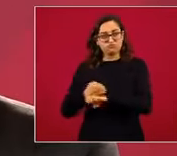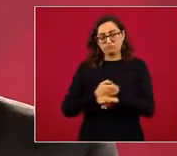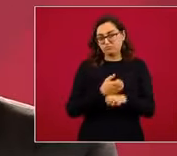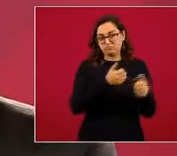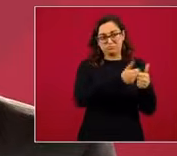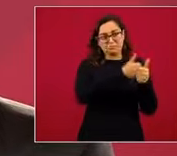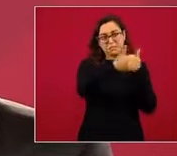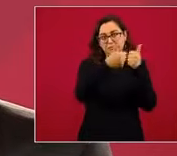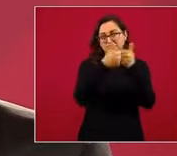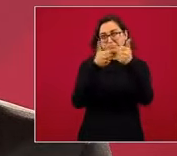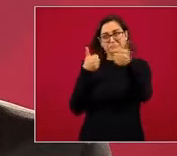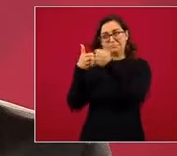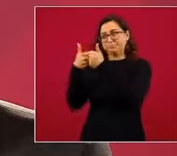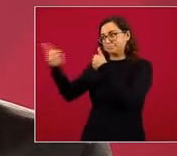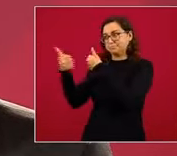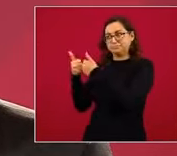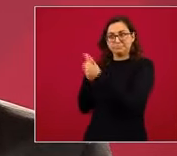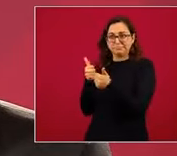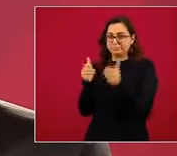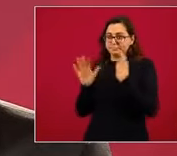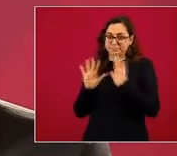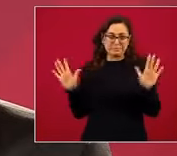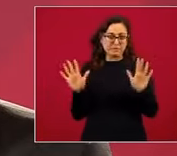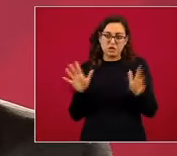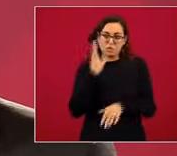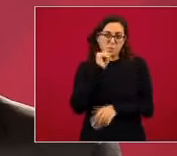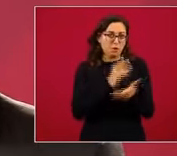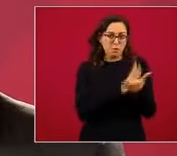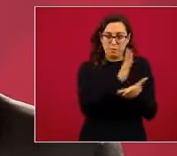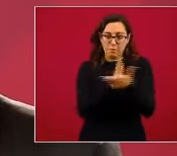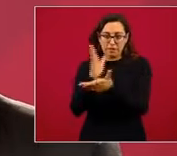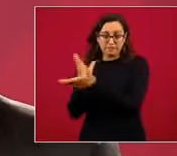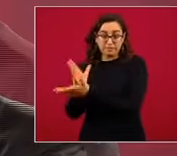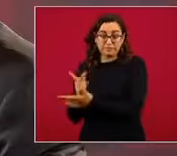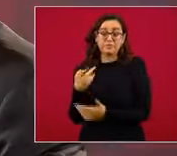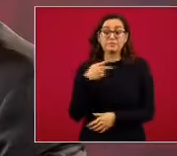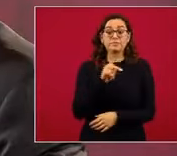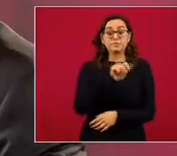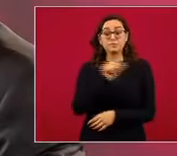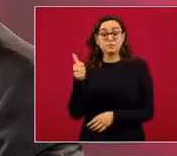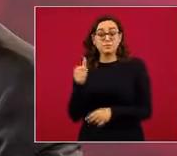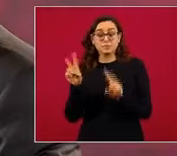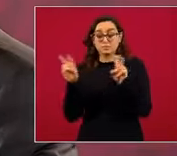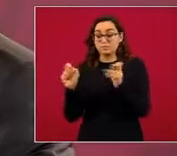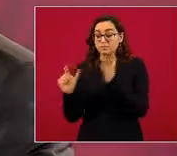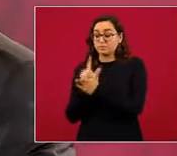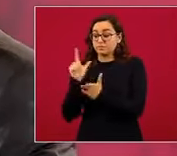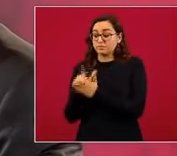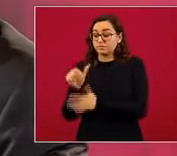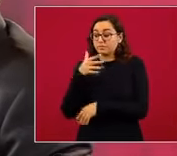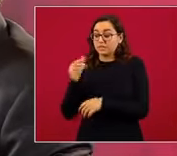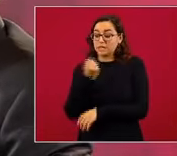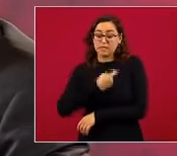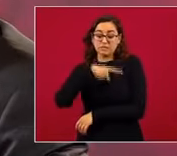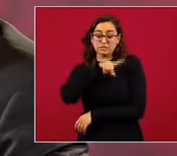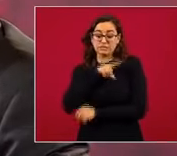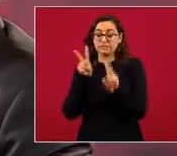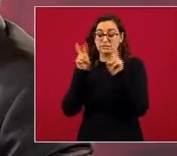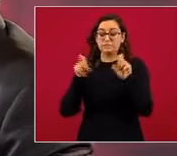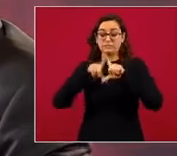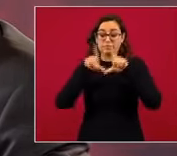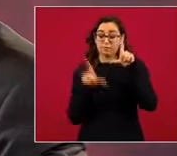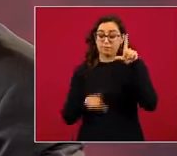ciertas otras que se consideran materia de salubridad general y la Ley General de Salud establece con claridad cuál